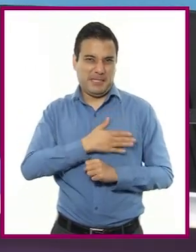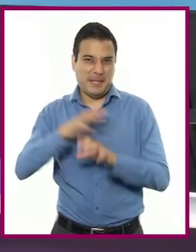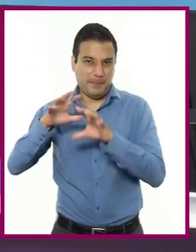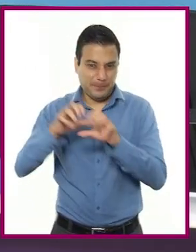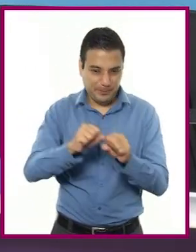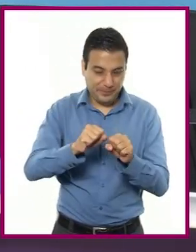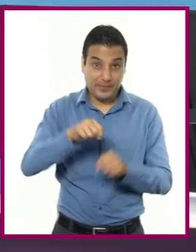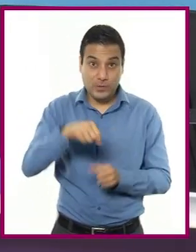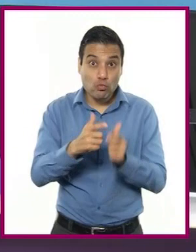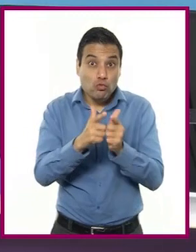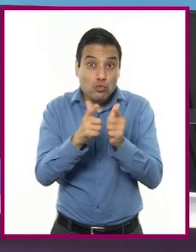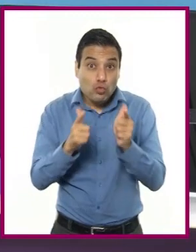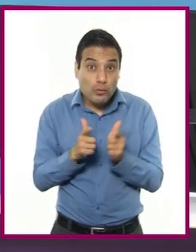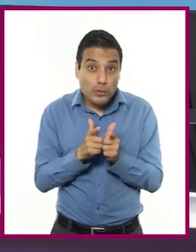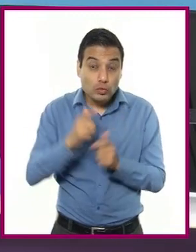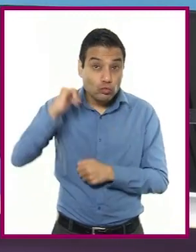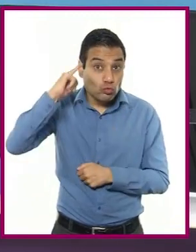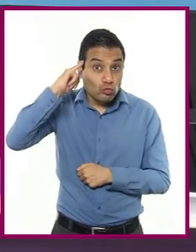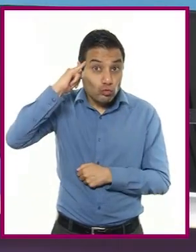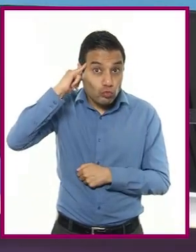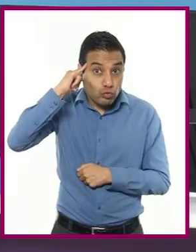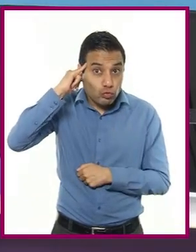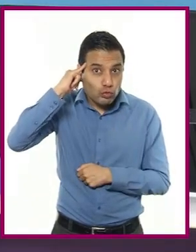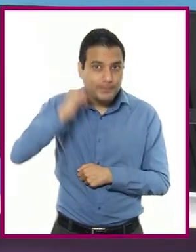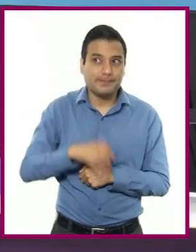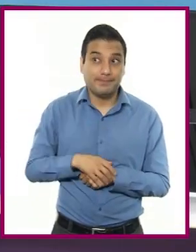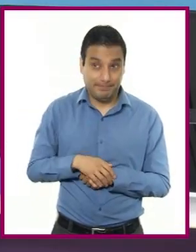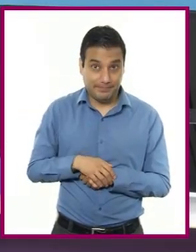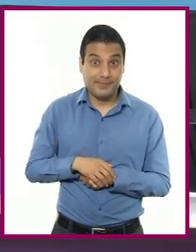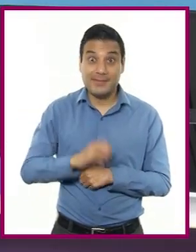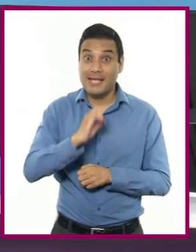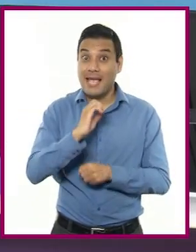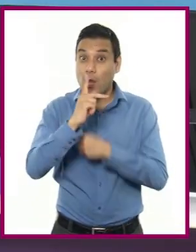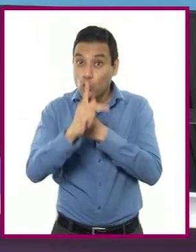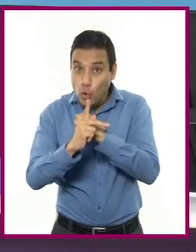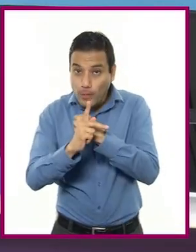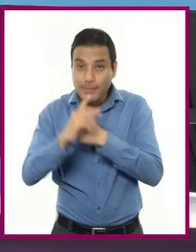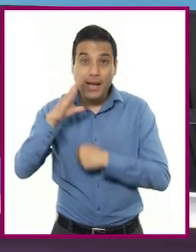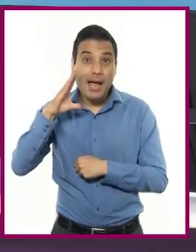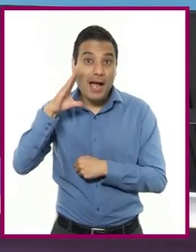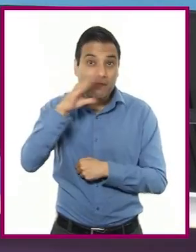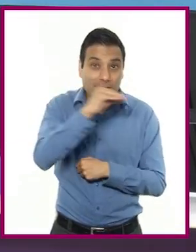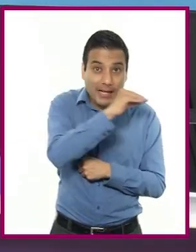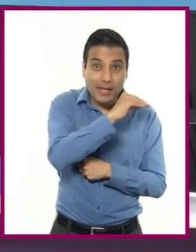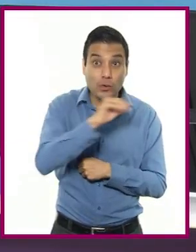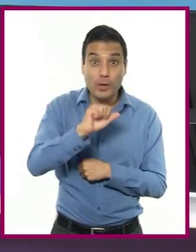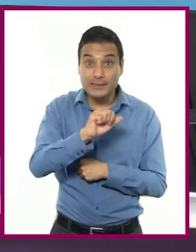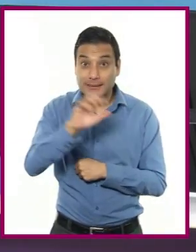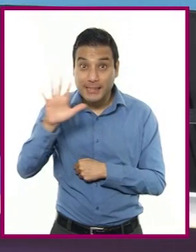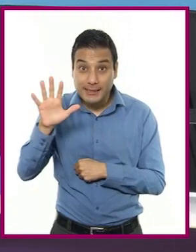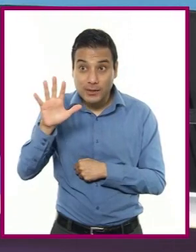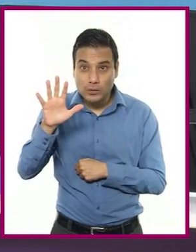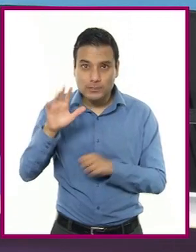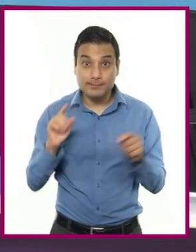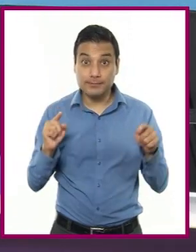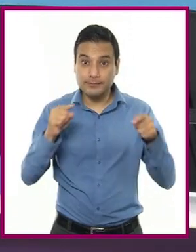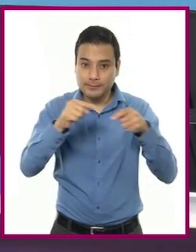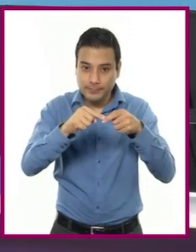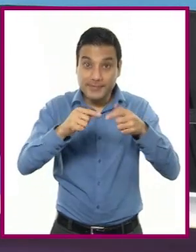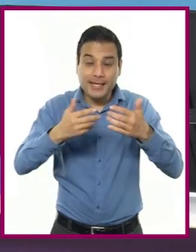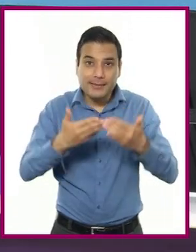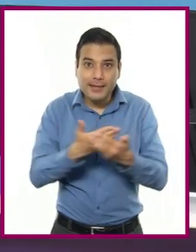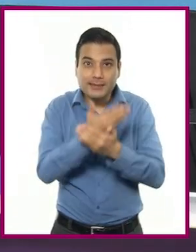de Mesoamérica entraron en contacto con europeos, africanos y asiáticos. De esta